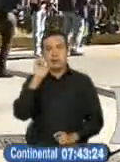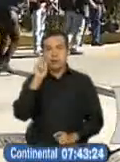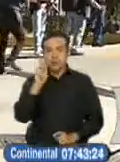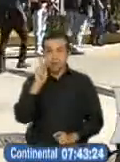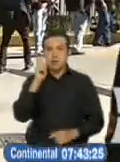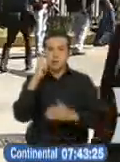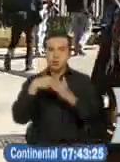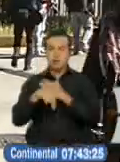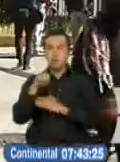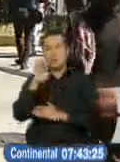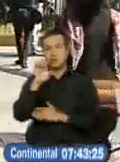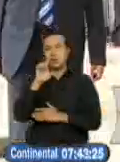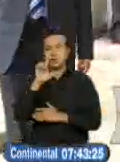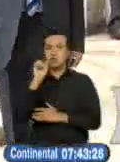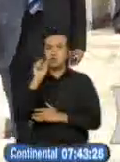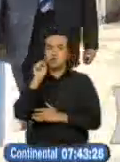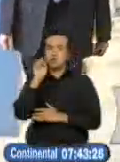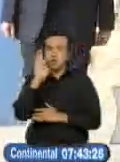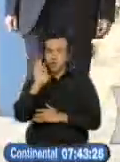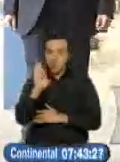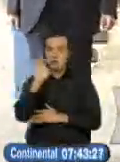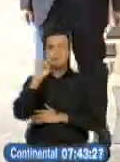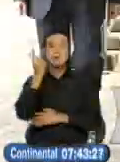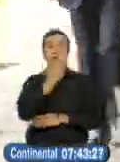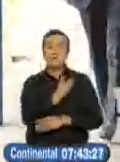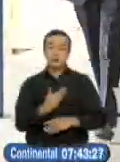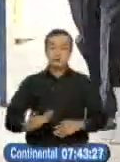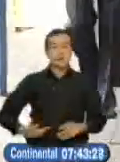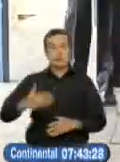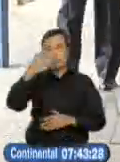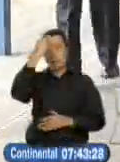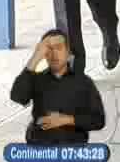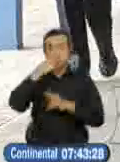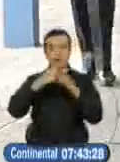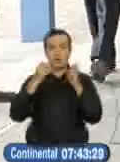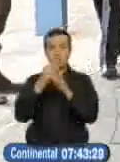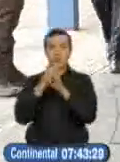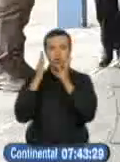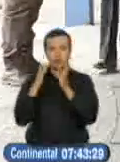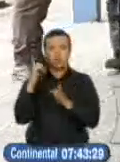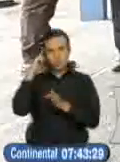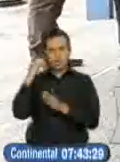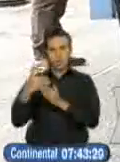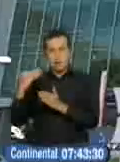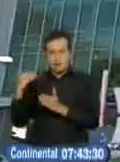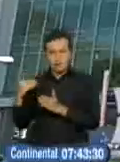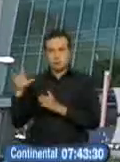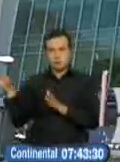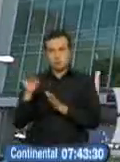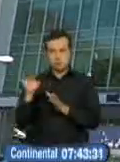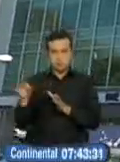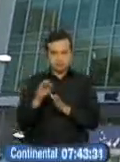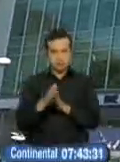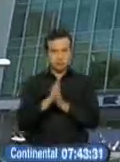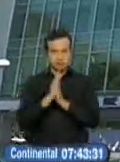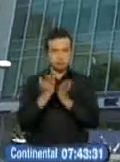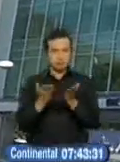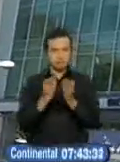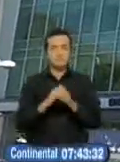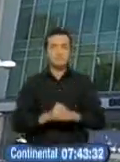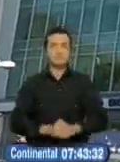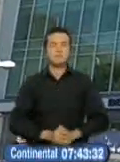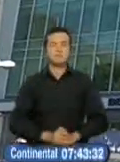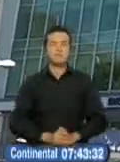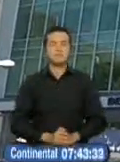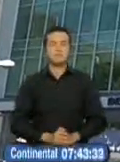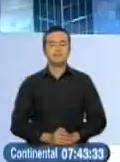gerente de Telconet, Jan Topic, así como al vicepresidente Jorge Glass y exfuncionarios del gobierno anterior. Olga Velasco, Ecuador